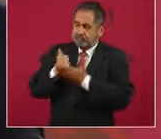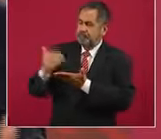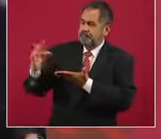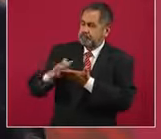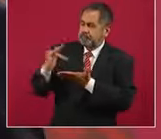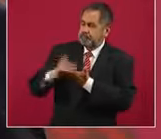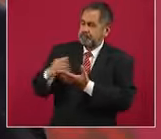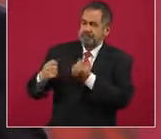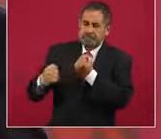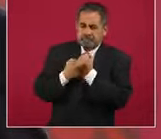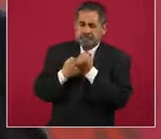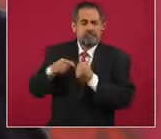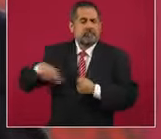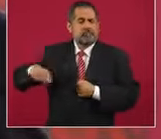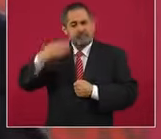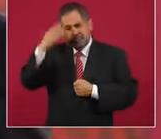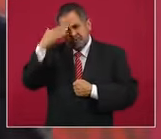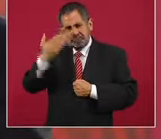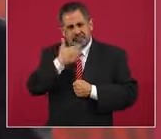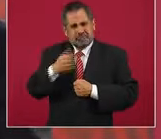caso, en los ingenieros